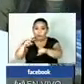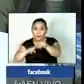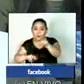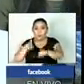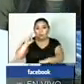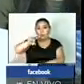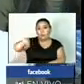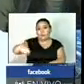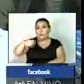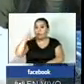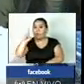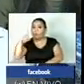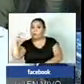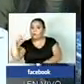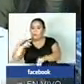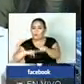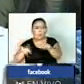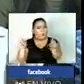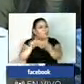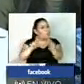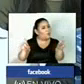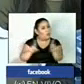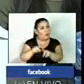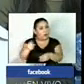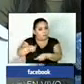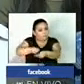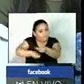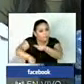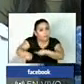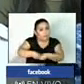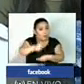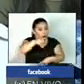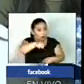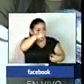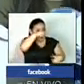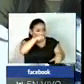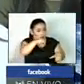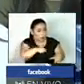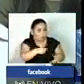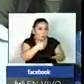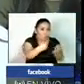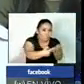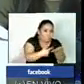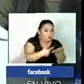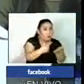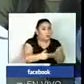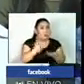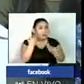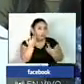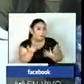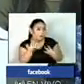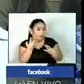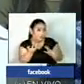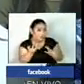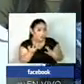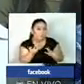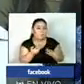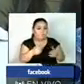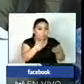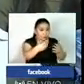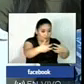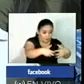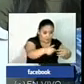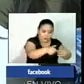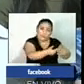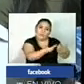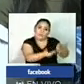1.100 dólares más. No. Esas son negociaciones que estamos haciendo, negociaciones duras y esperamos, realmente esperamos